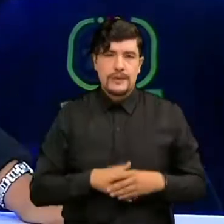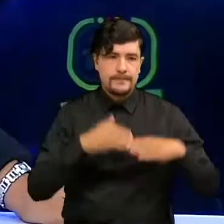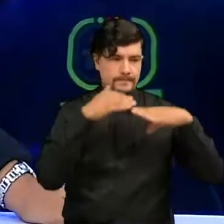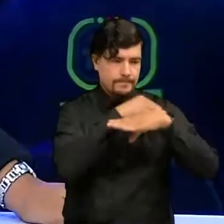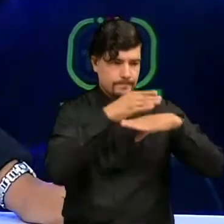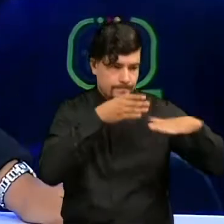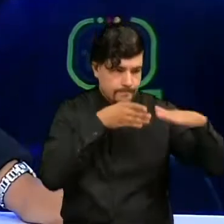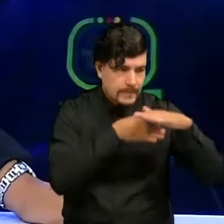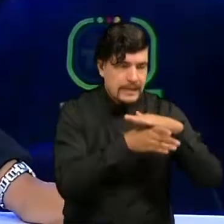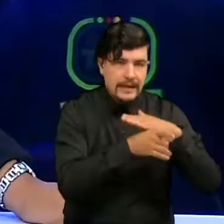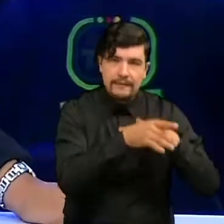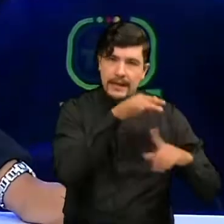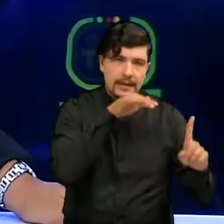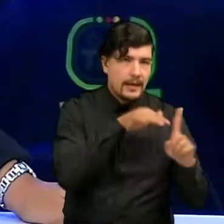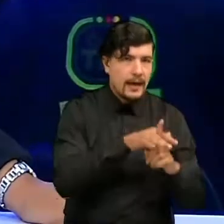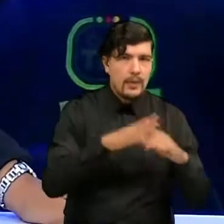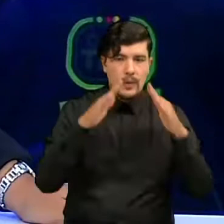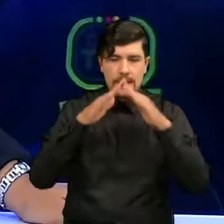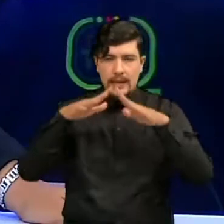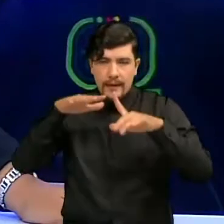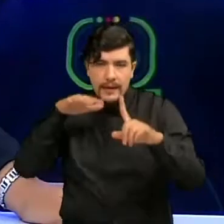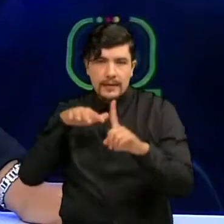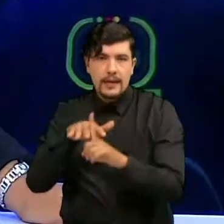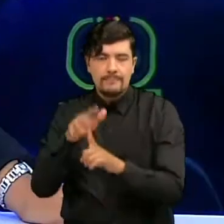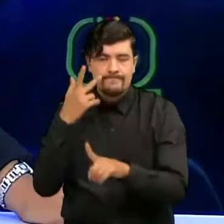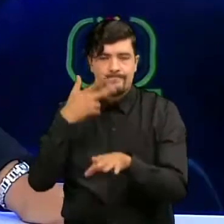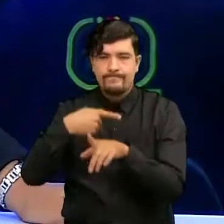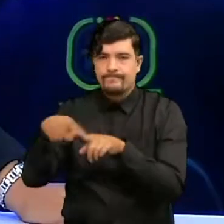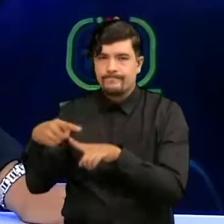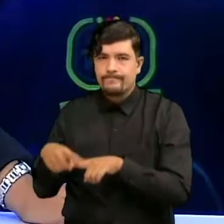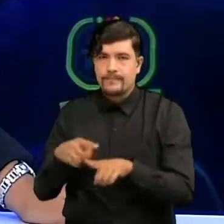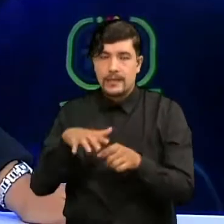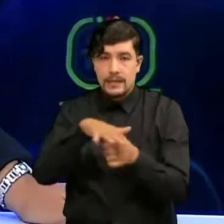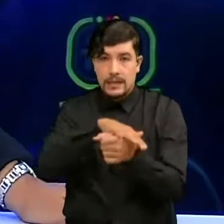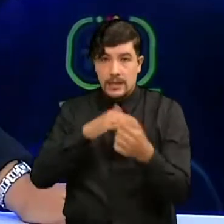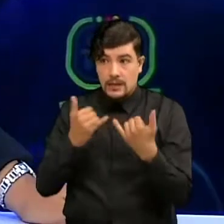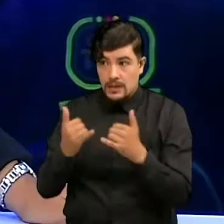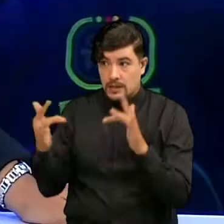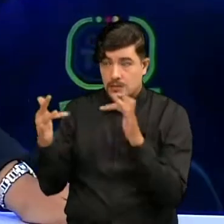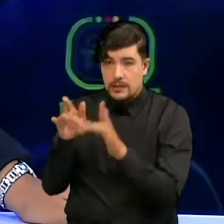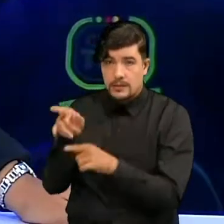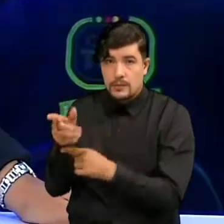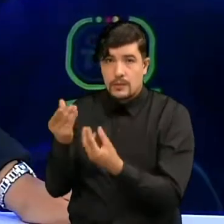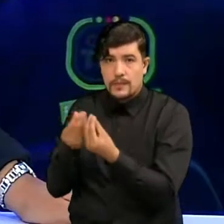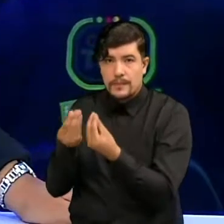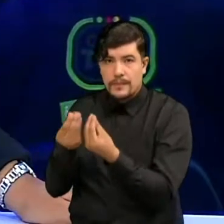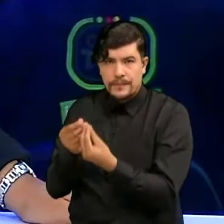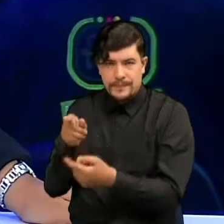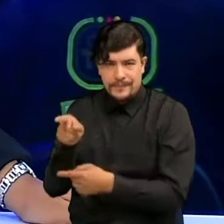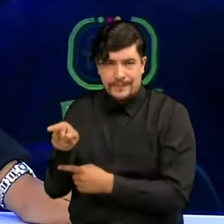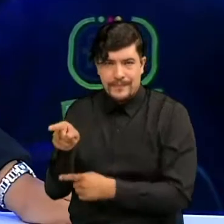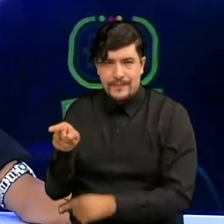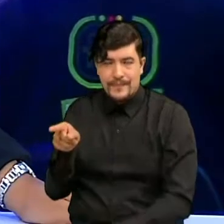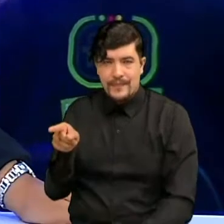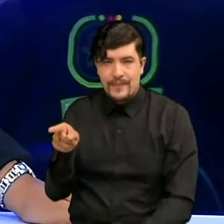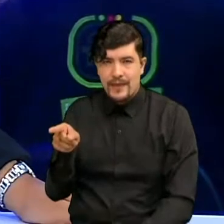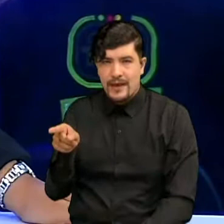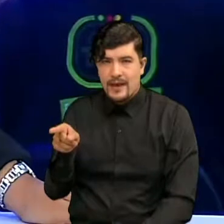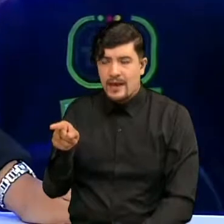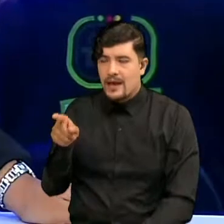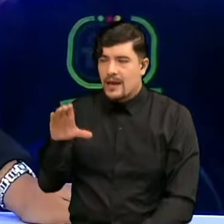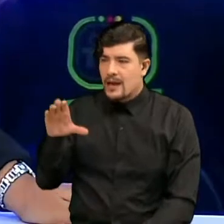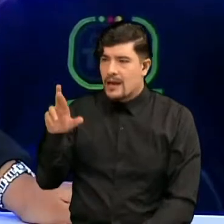es el reporte que entrega a las autoridades a esa hora precisamente hacemos contacto con nuestro corresponsal en esa zona de norte de santander